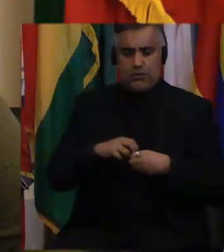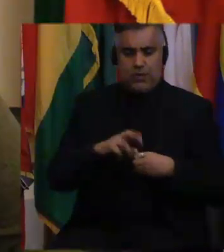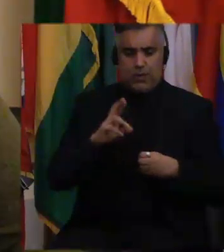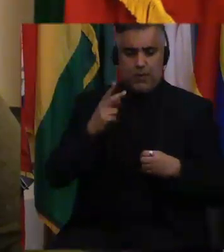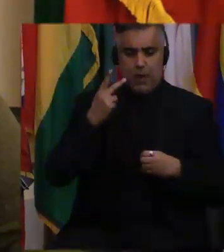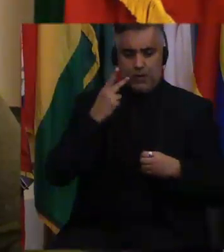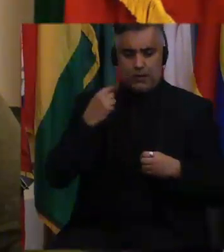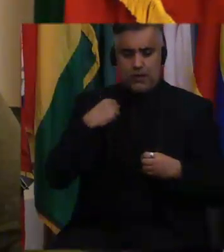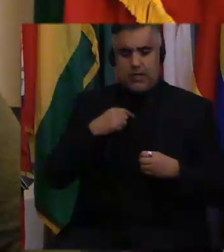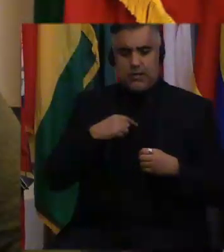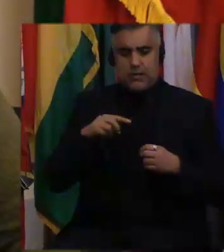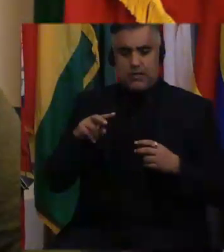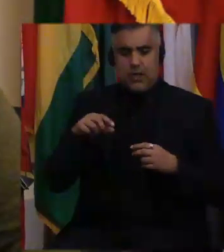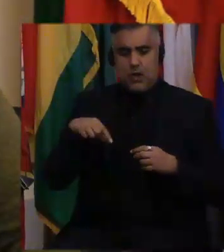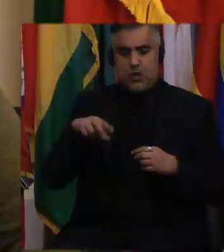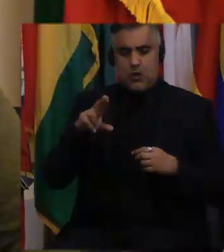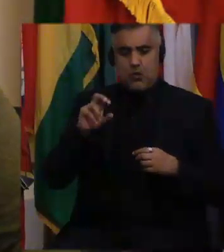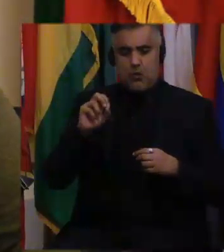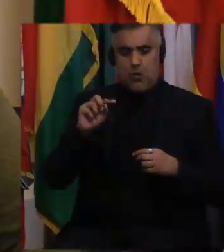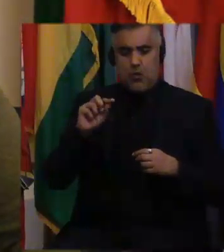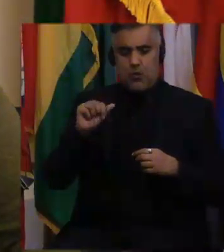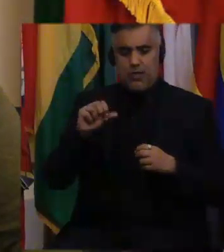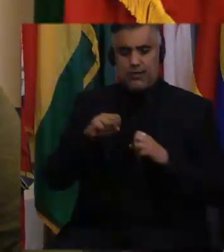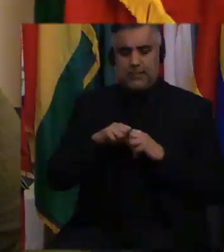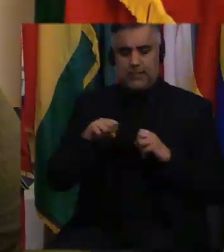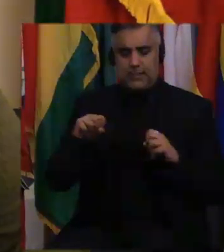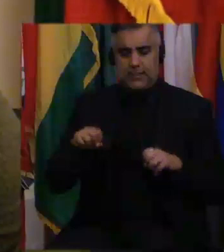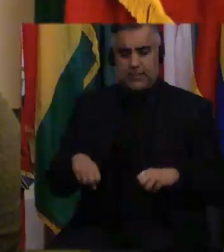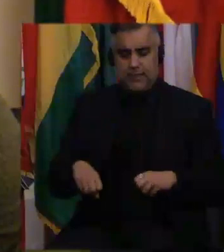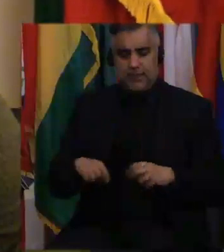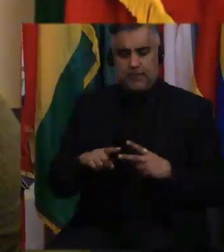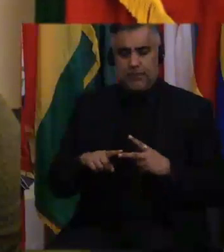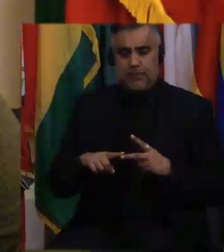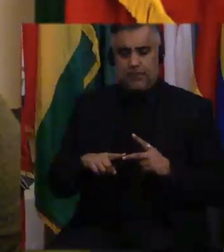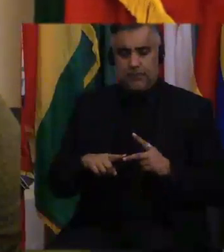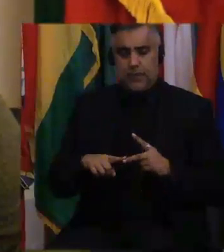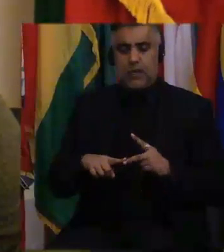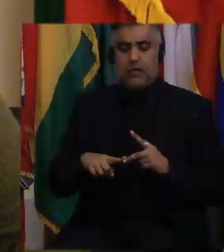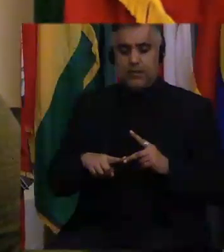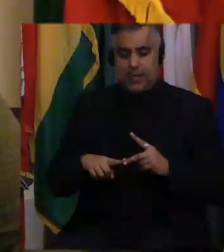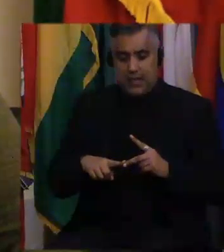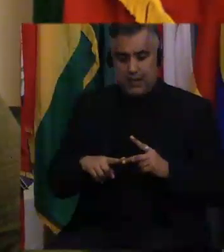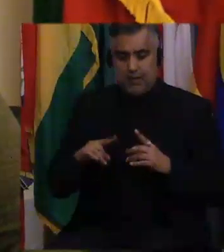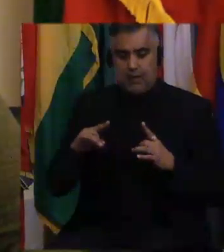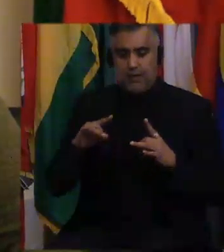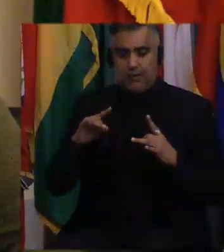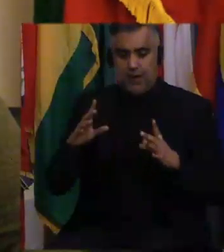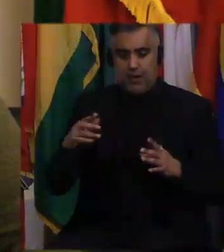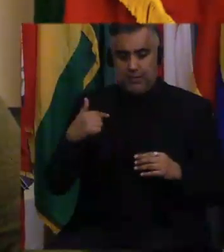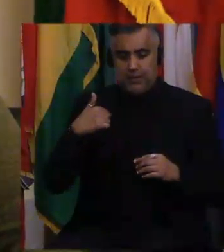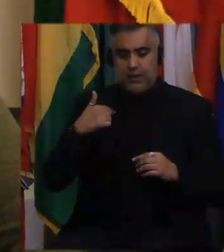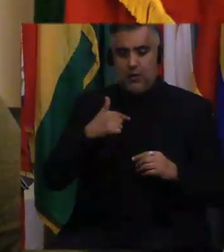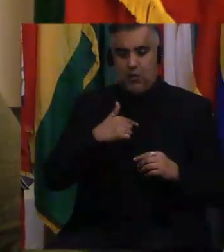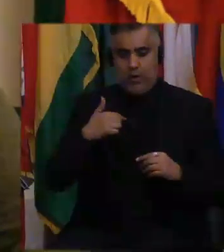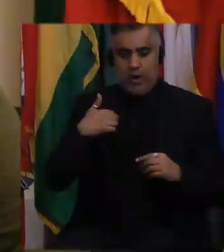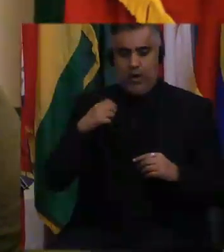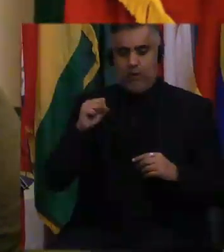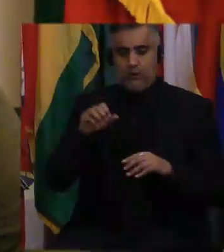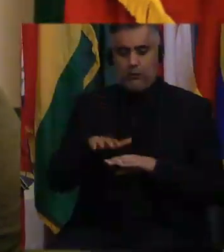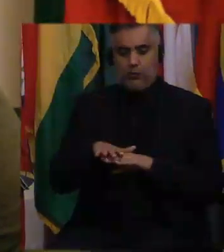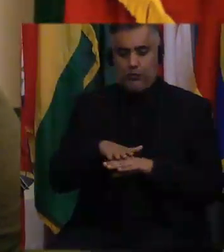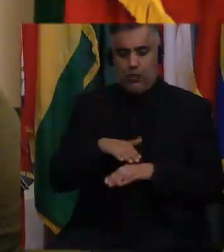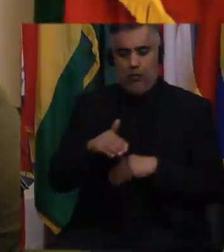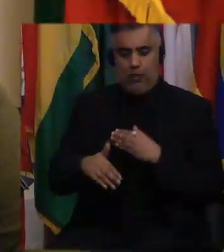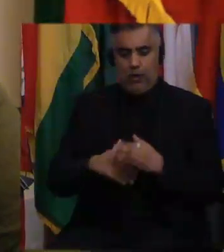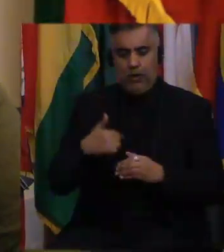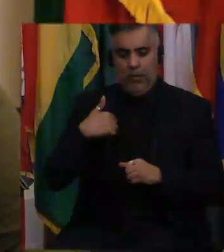En materia de violencia política, los avances son lentos, pero ahí vamos. O sea, Bolivia cuenta con